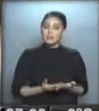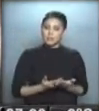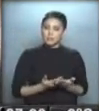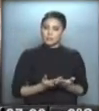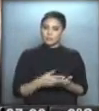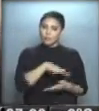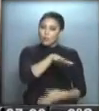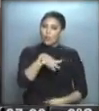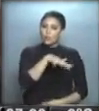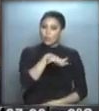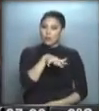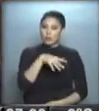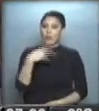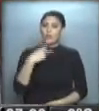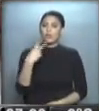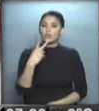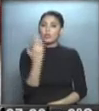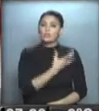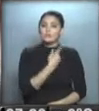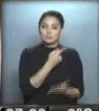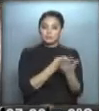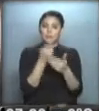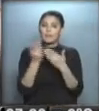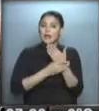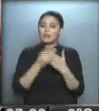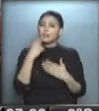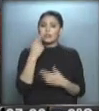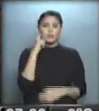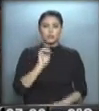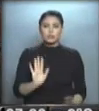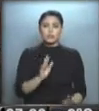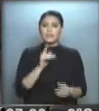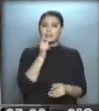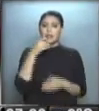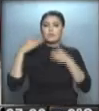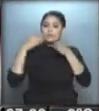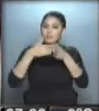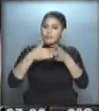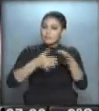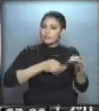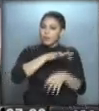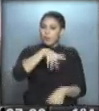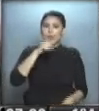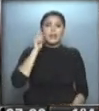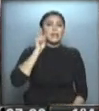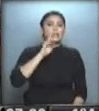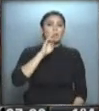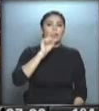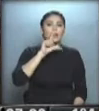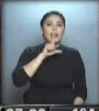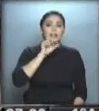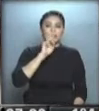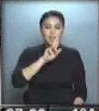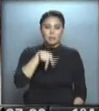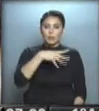estas zonas fuentes de ambos departamentos aseguran desconocer las operaciones que se puedan llevar a cabo en gibraltar ya que